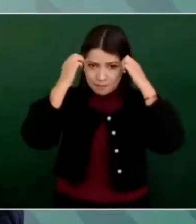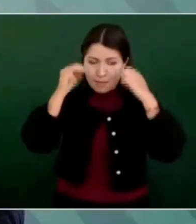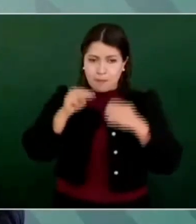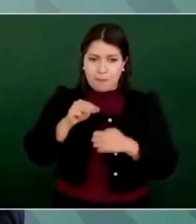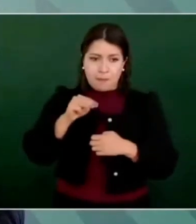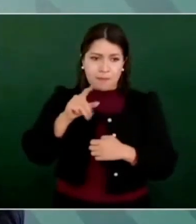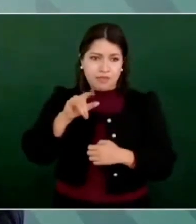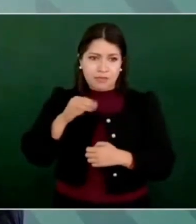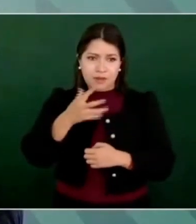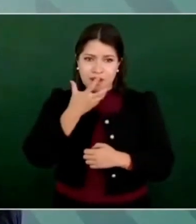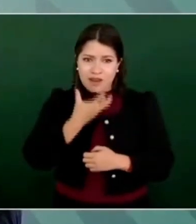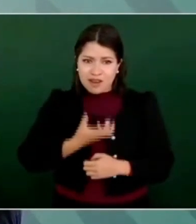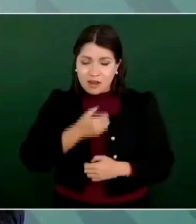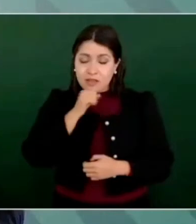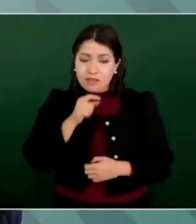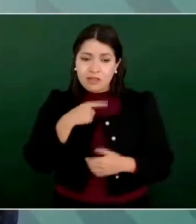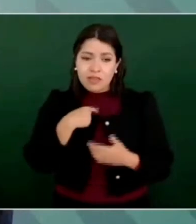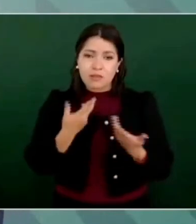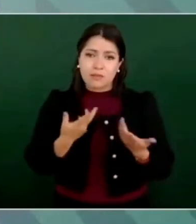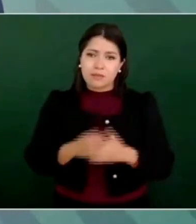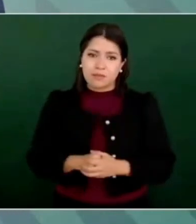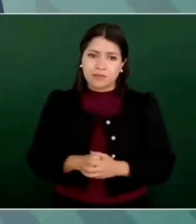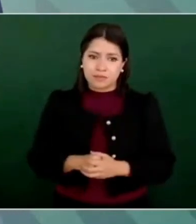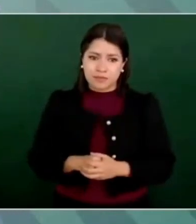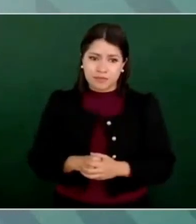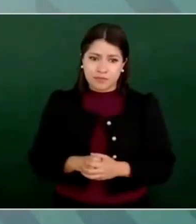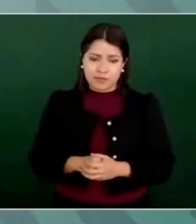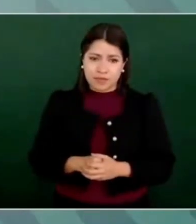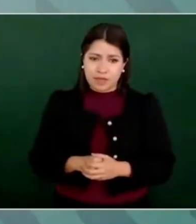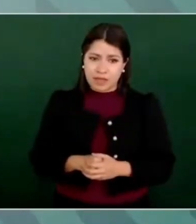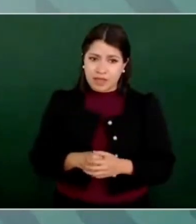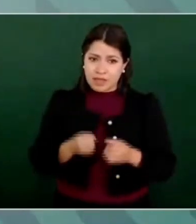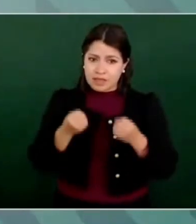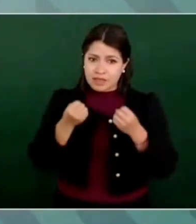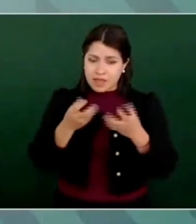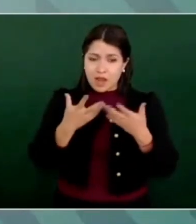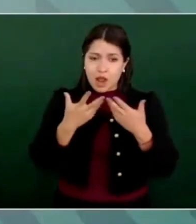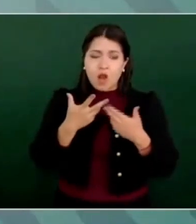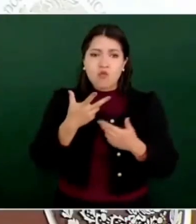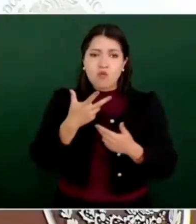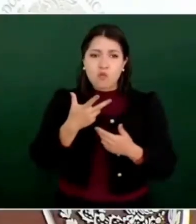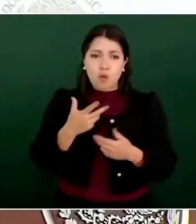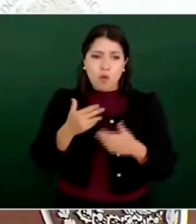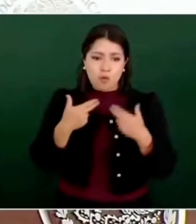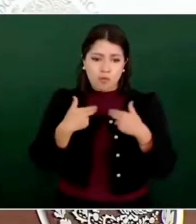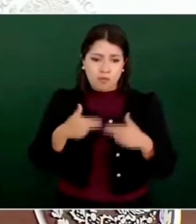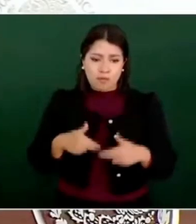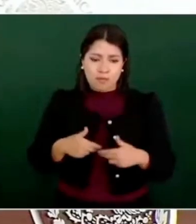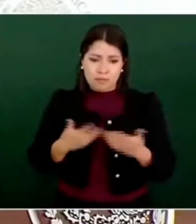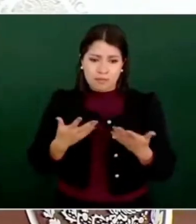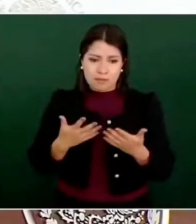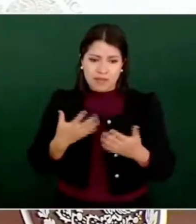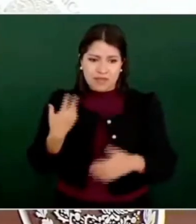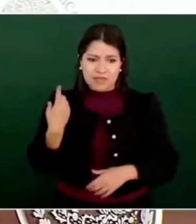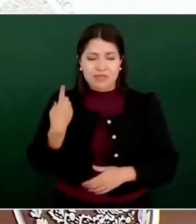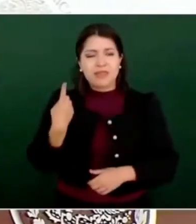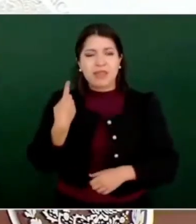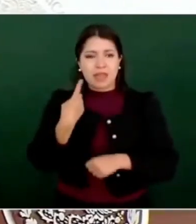siguiente: es dado al hombre, señor, atacar los derechos ajenos,